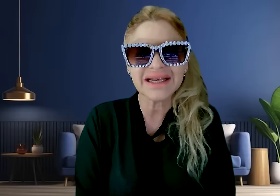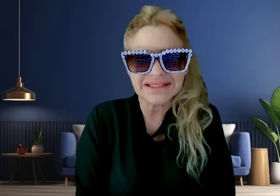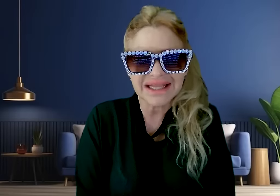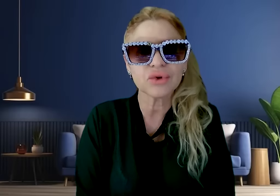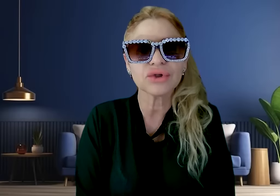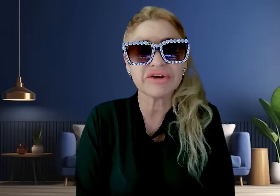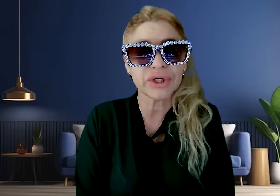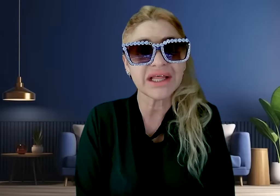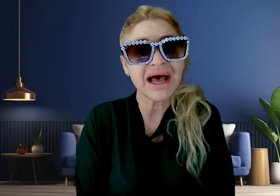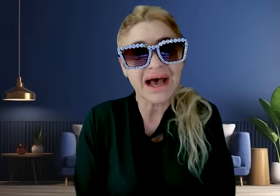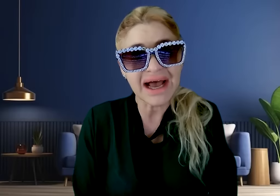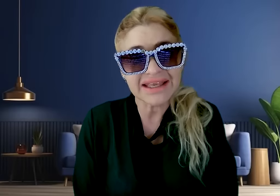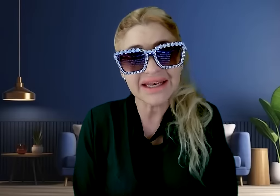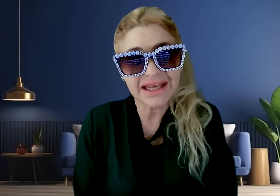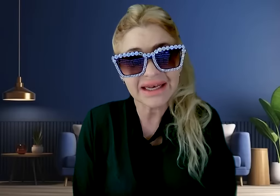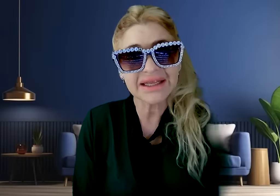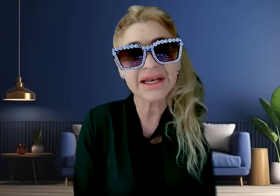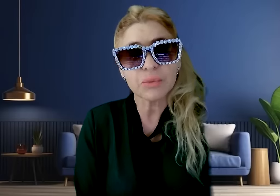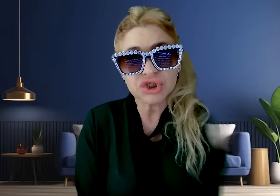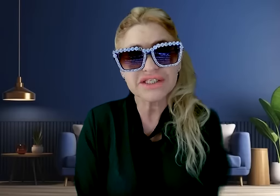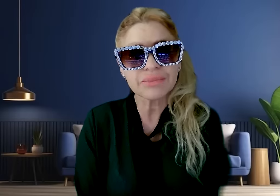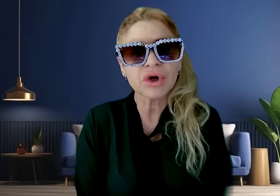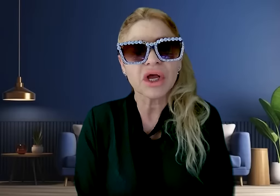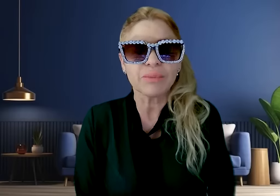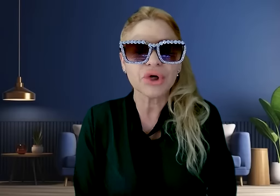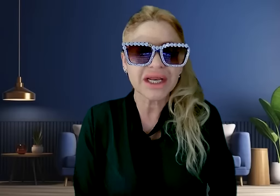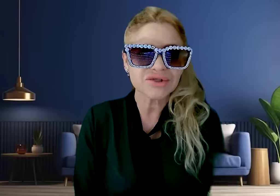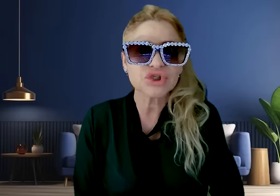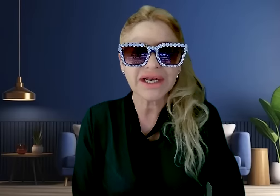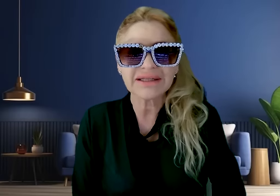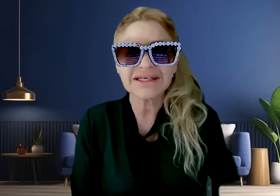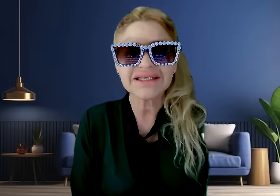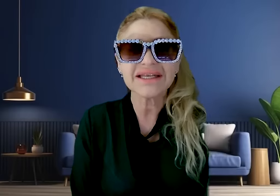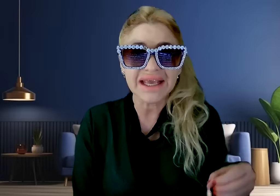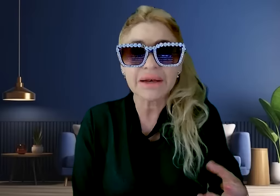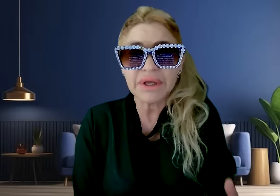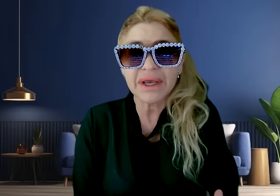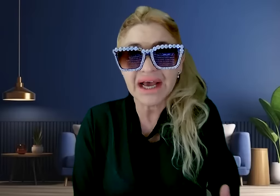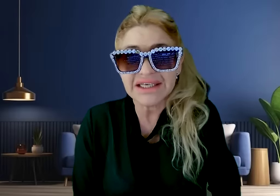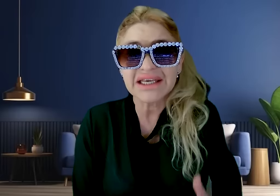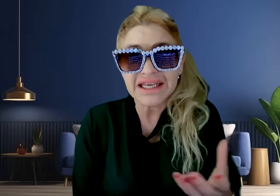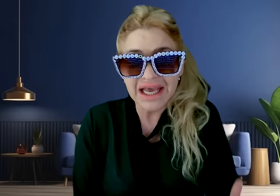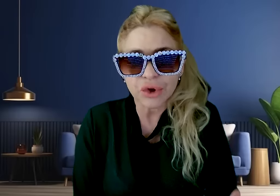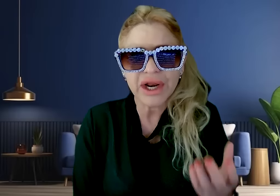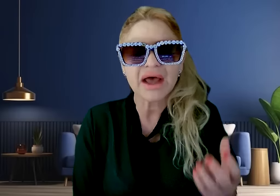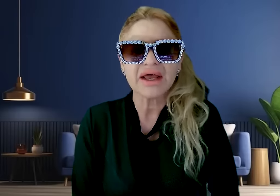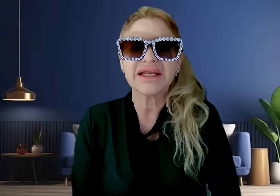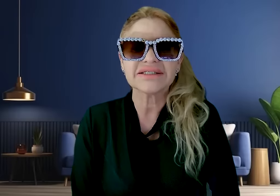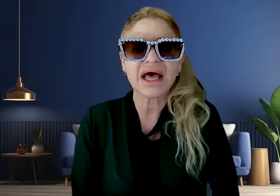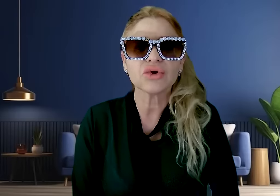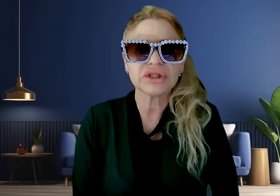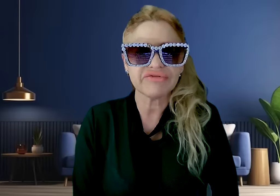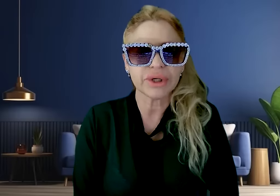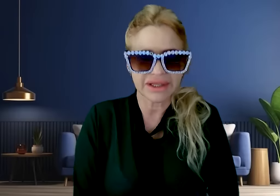gente del estado de Florida, a quien él quiere muchísimo, porque le escucharán decir que él vive allí y que adora